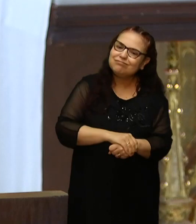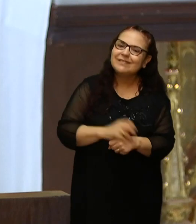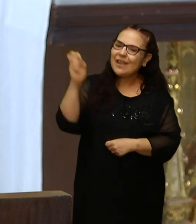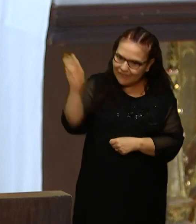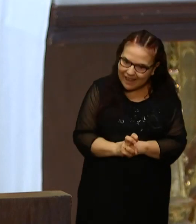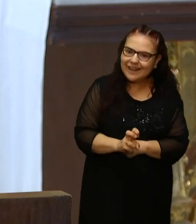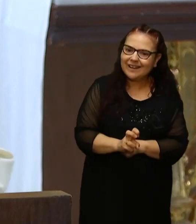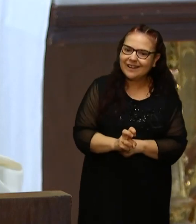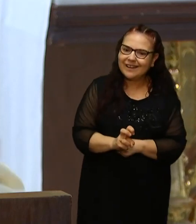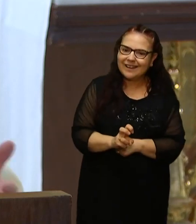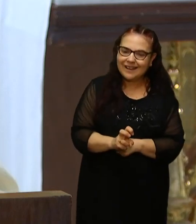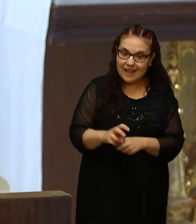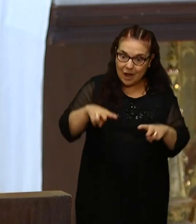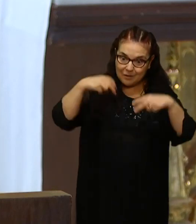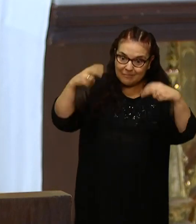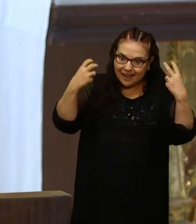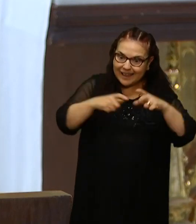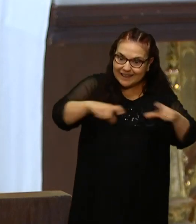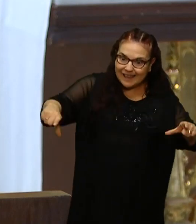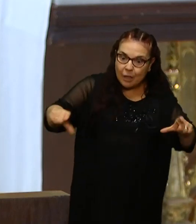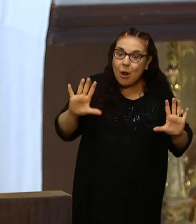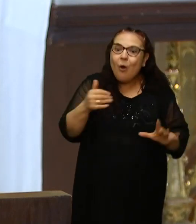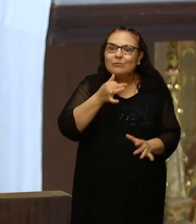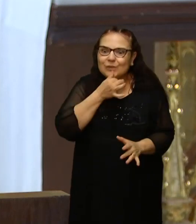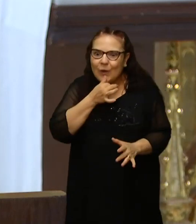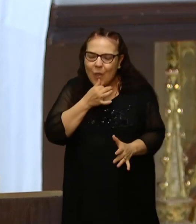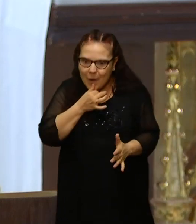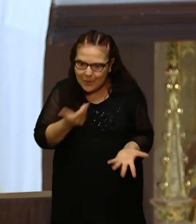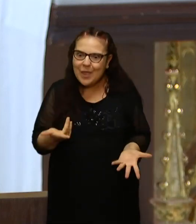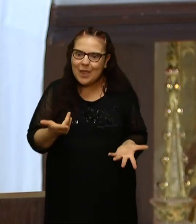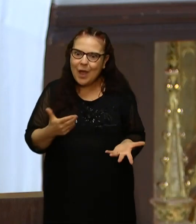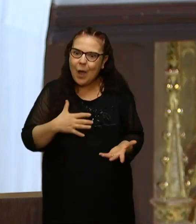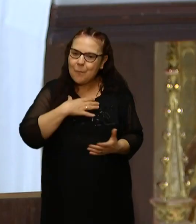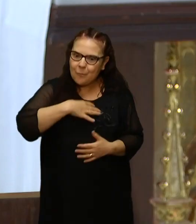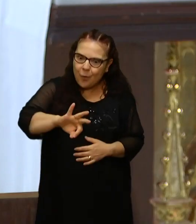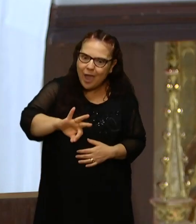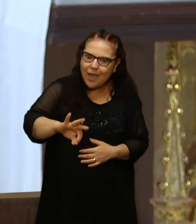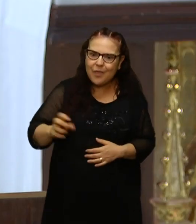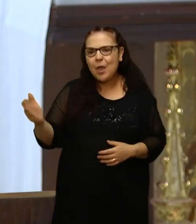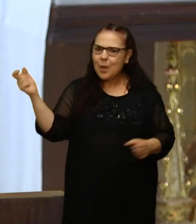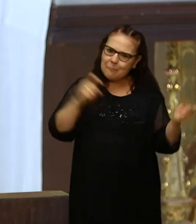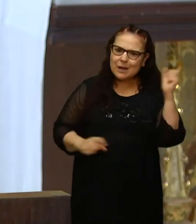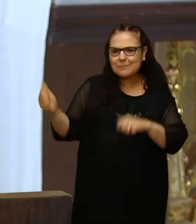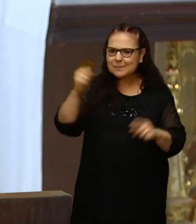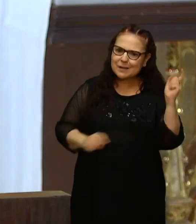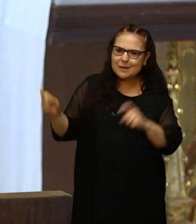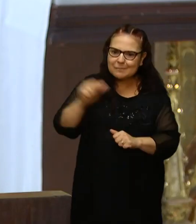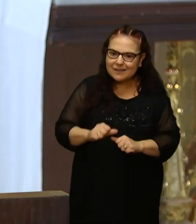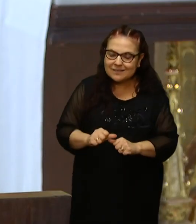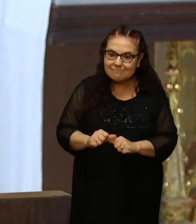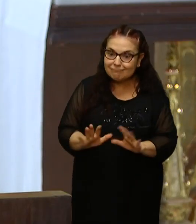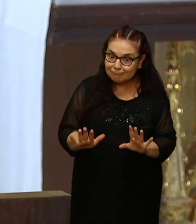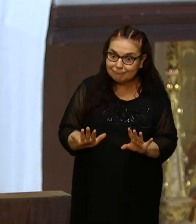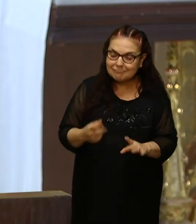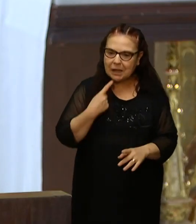vienen al banquete, pero todavía queda más sitio. Todavía no se ha llenado el banquete. Y entonces le